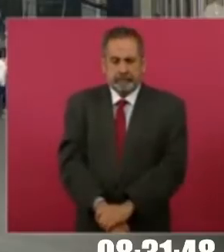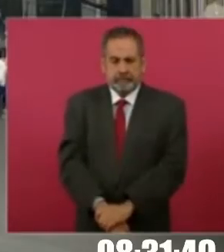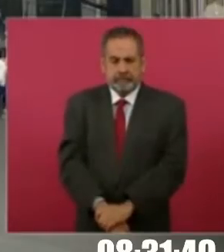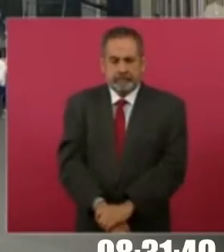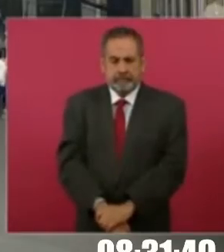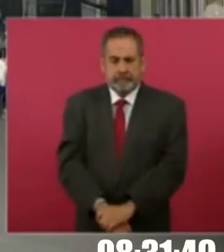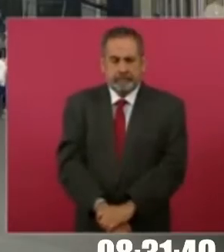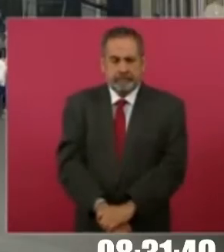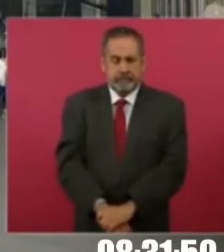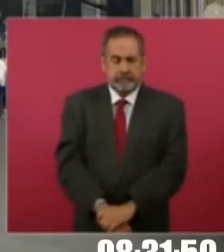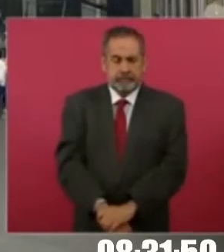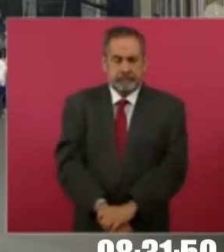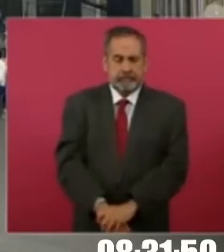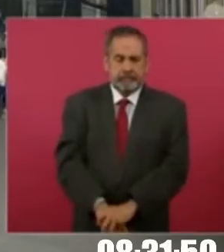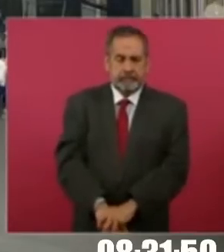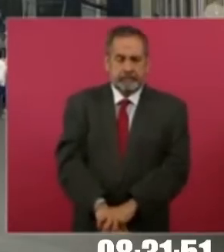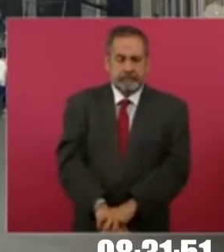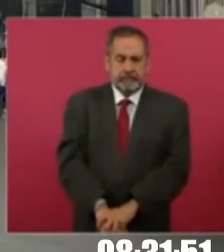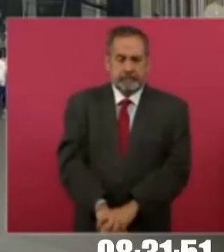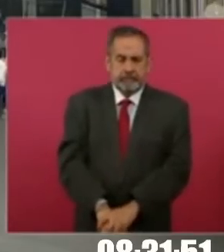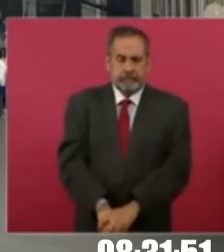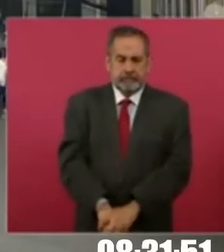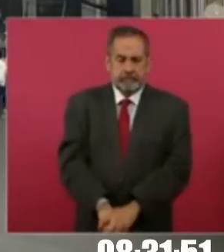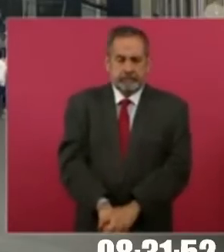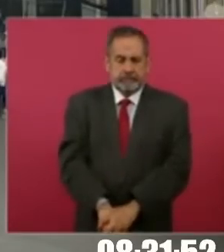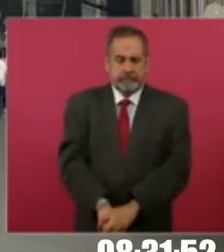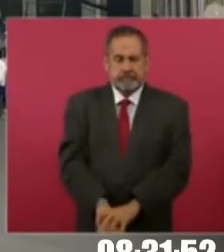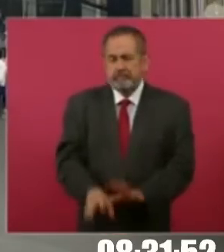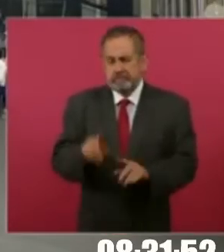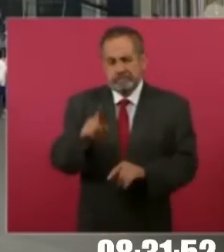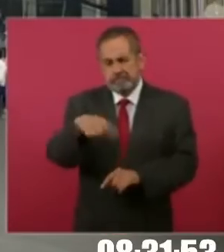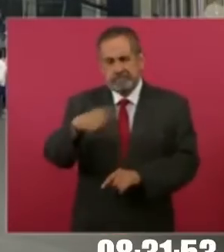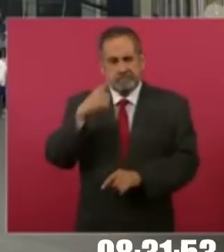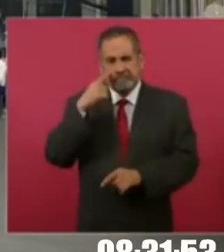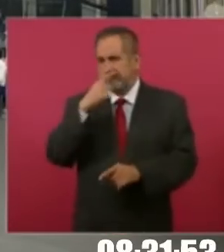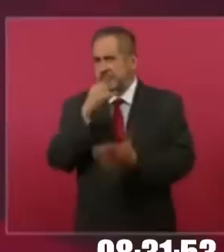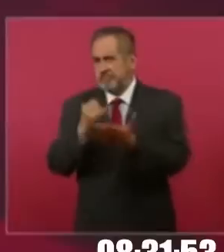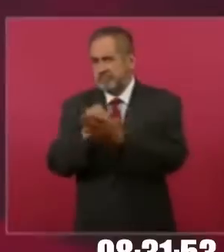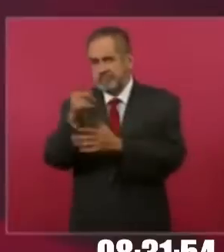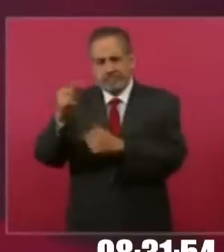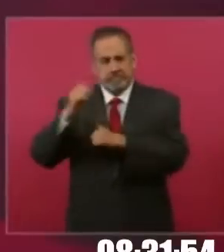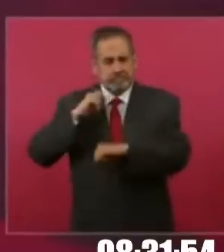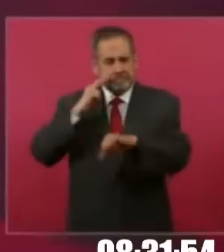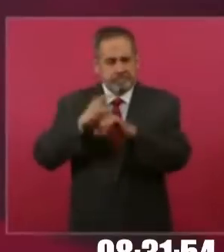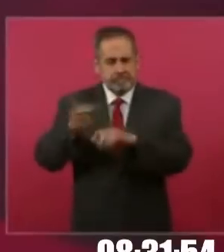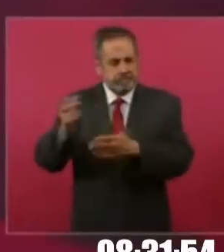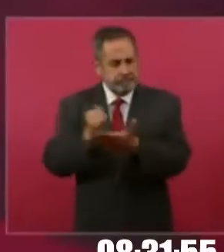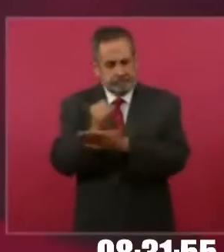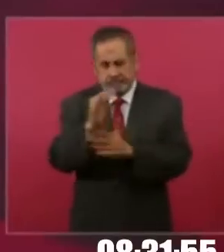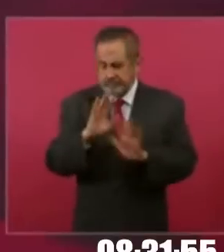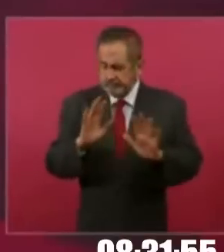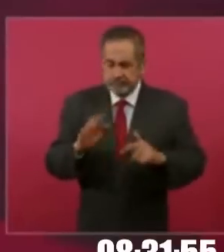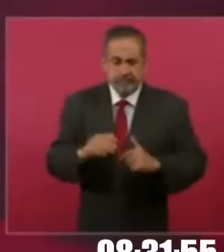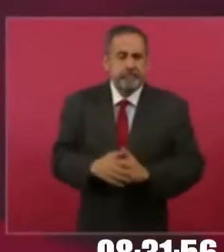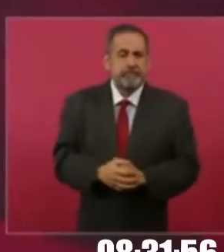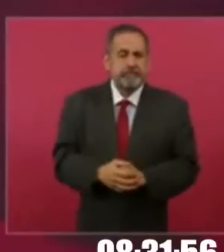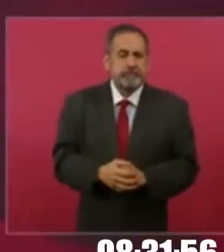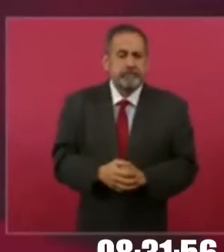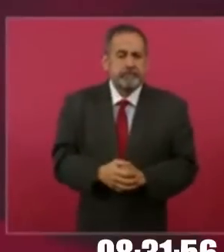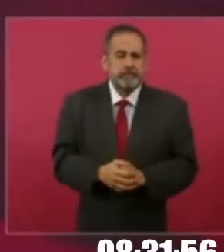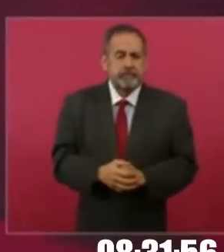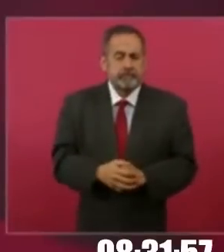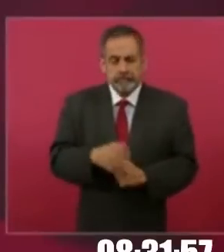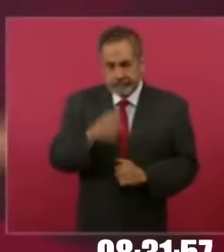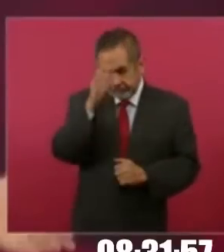dos ocasiones que ha Interpuesto incluso denuncias eso lo va a decidir la autoridad este acuérdense de que